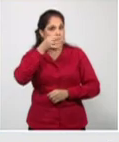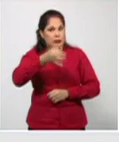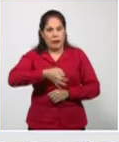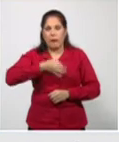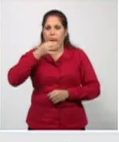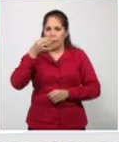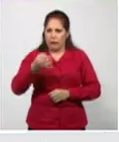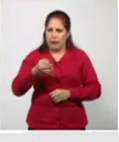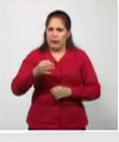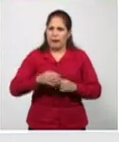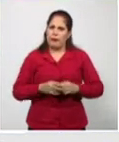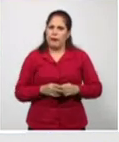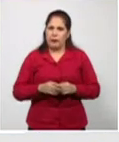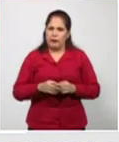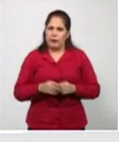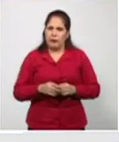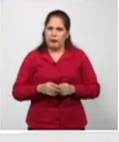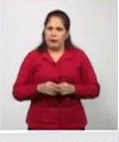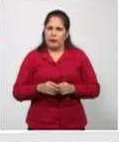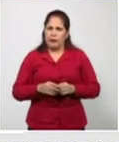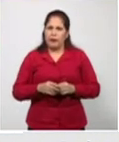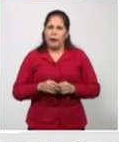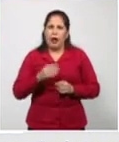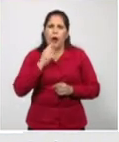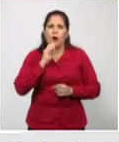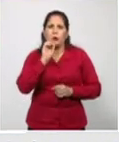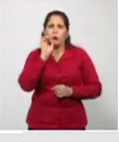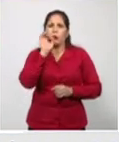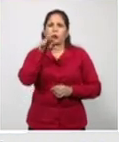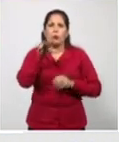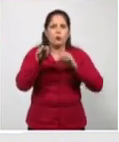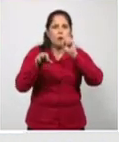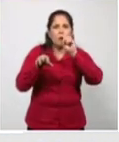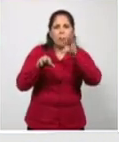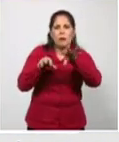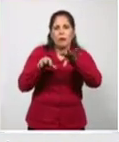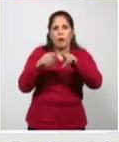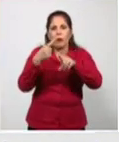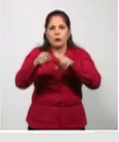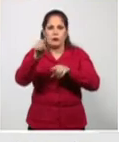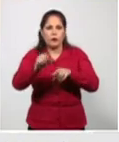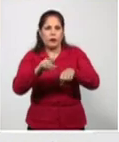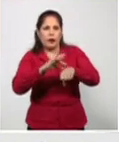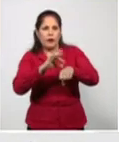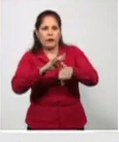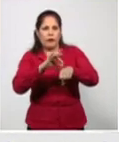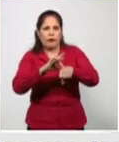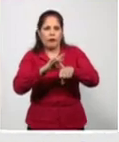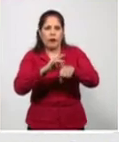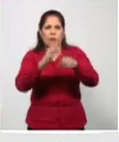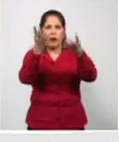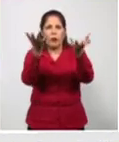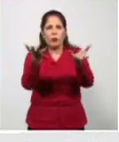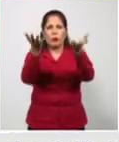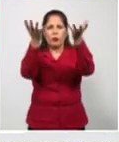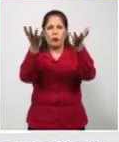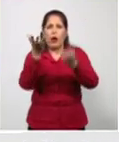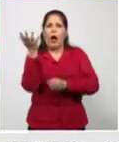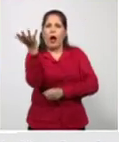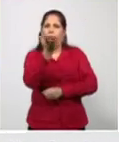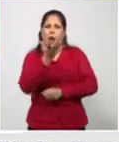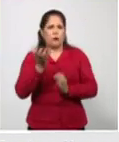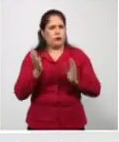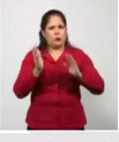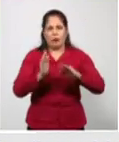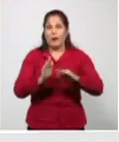la microgota de saliva pues generalmente no queda en suspensión, sino que cae, por eso